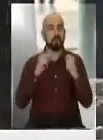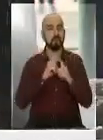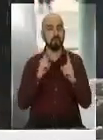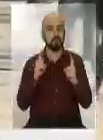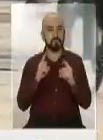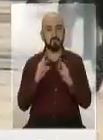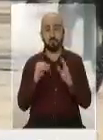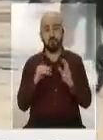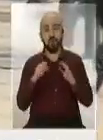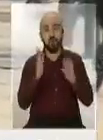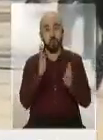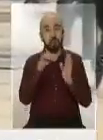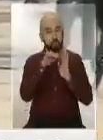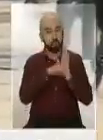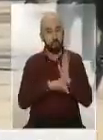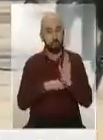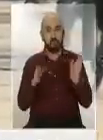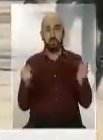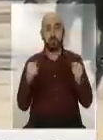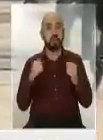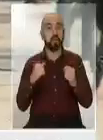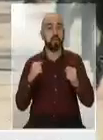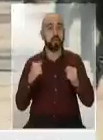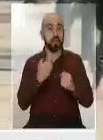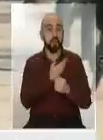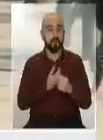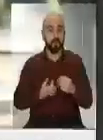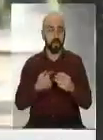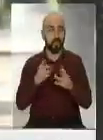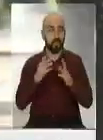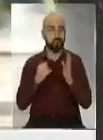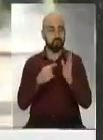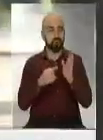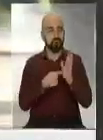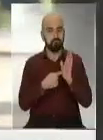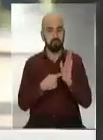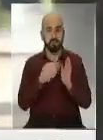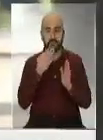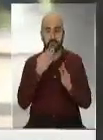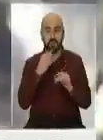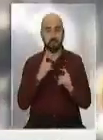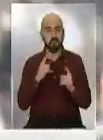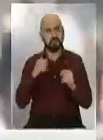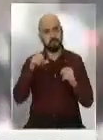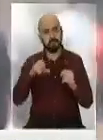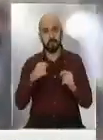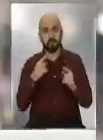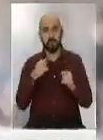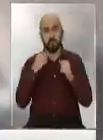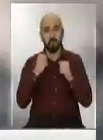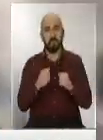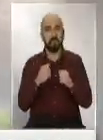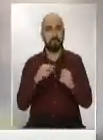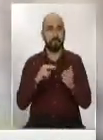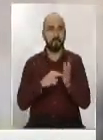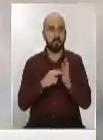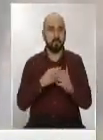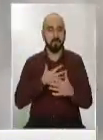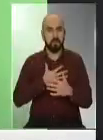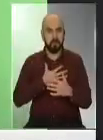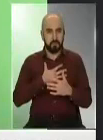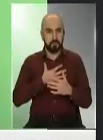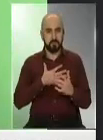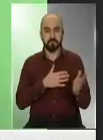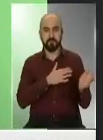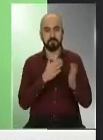acuerdo con el protocolo entregado por las autoridades y que tampoco es recomendada por expertos, ya que puede provocar ahogos y presión torácica.